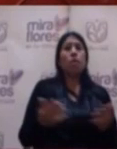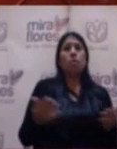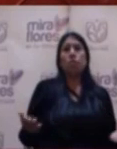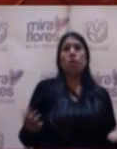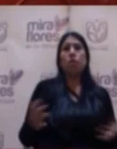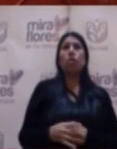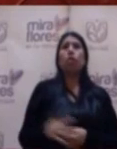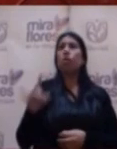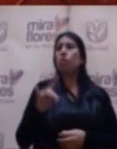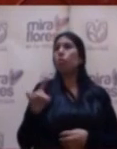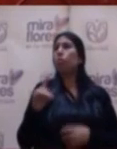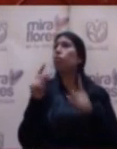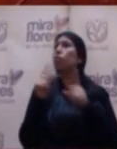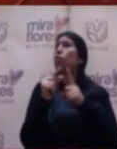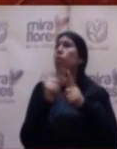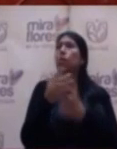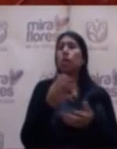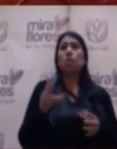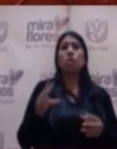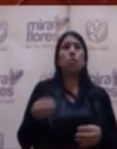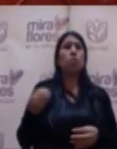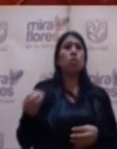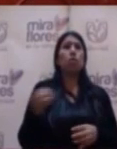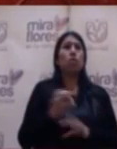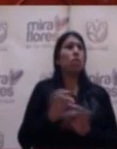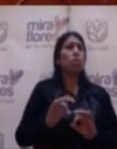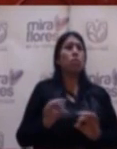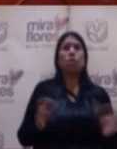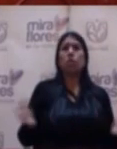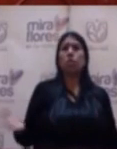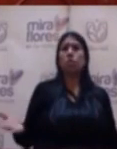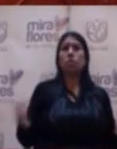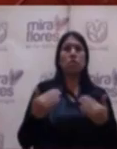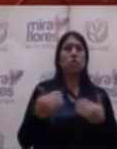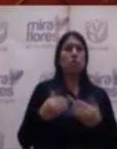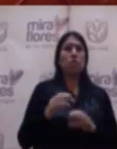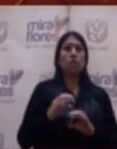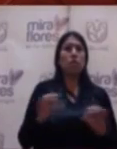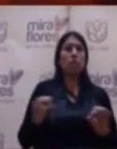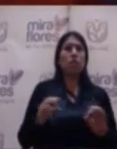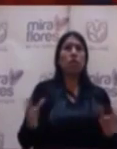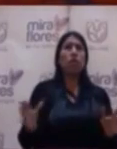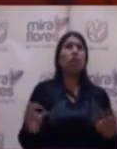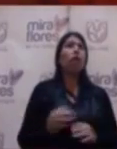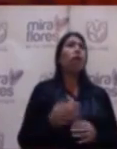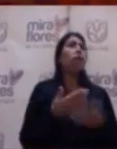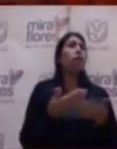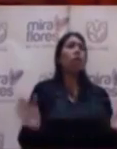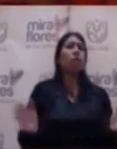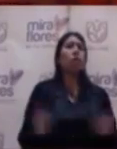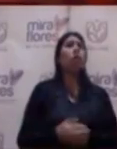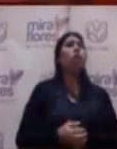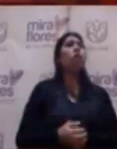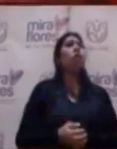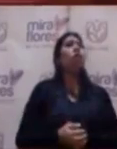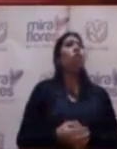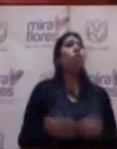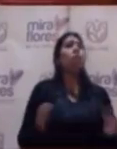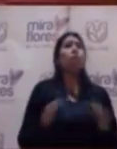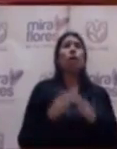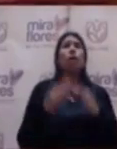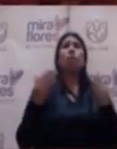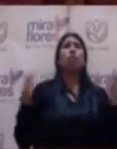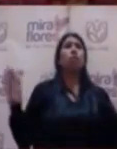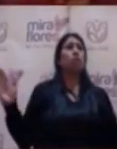el uso de la palabra porque tampoco creo que tenemos nada en despacho. ¿O sí? Nada en despacho. Muy bien,